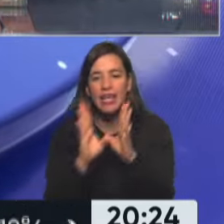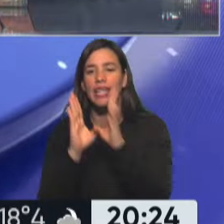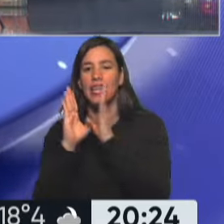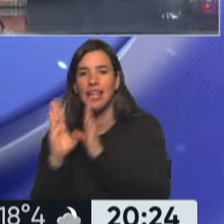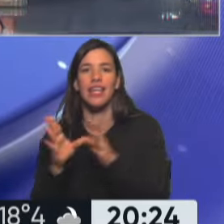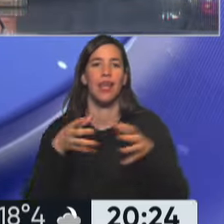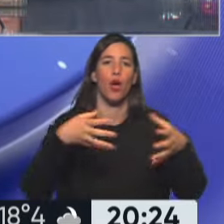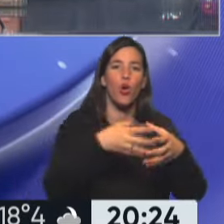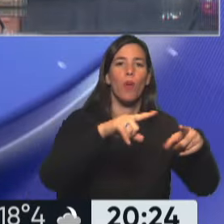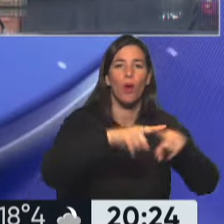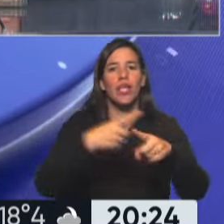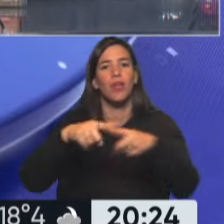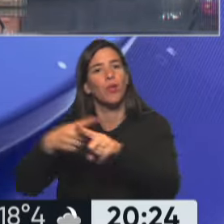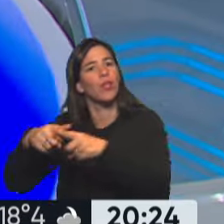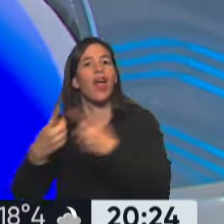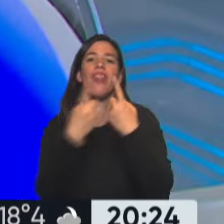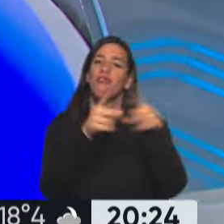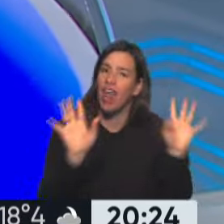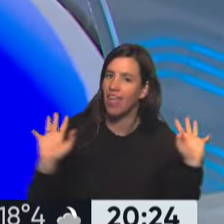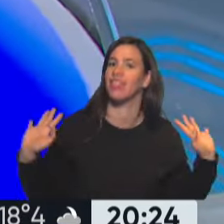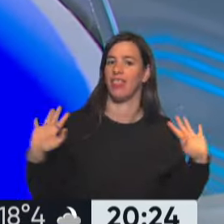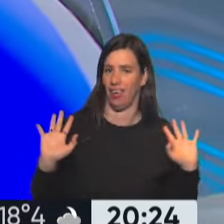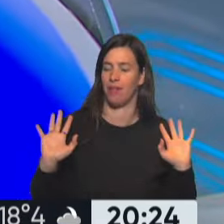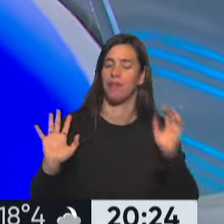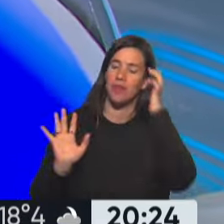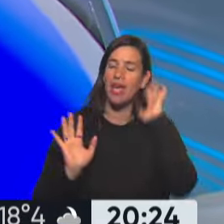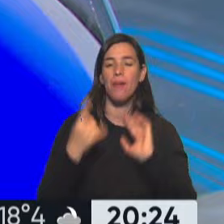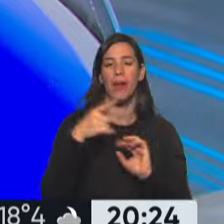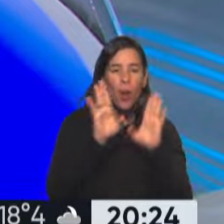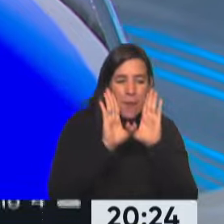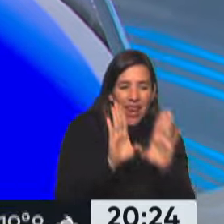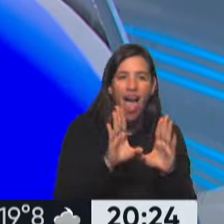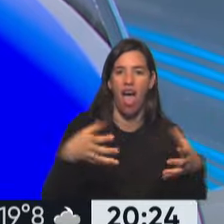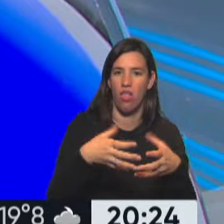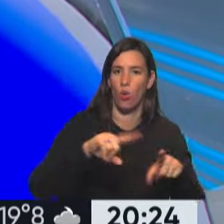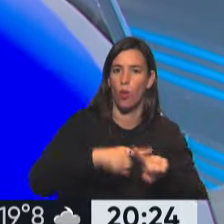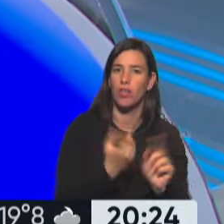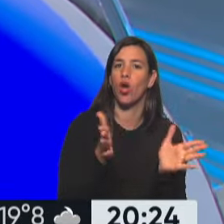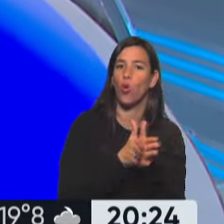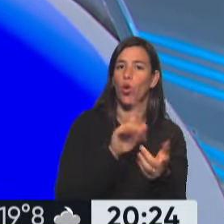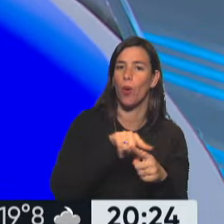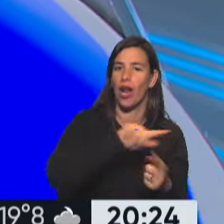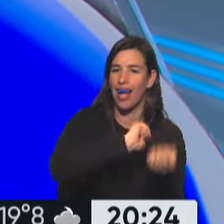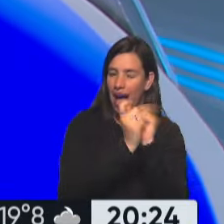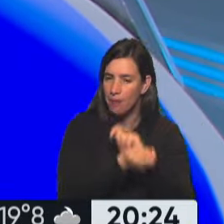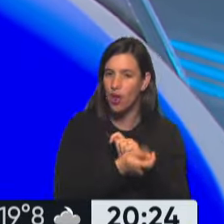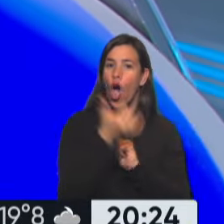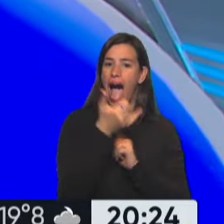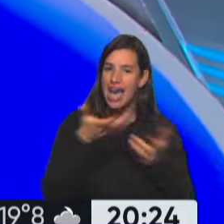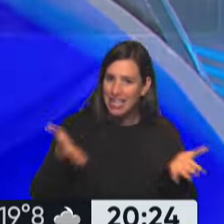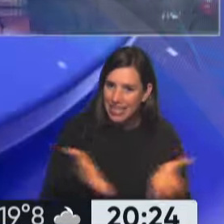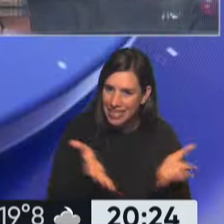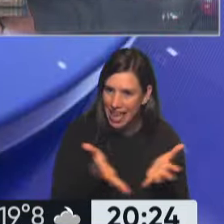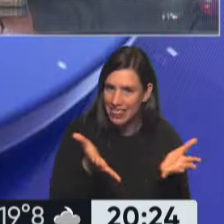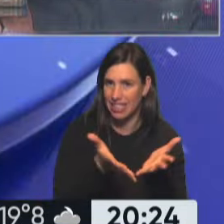si hubiese tal cosa eh Me da la sensación de que hay una cuestión primero de incentivos en cuanto a la articulación de la libertad avanza